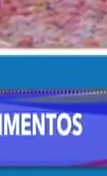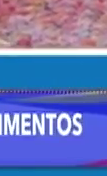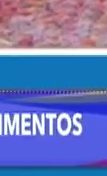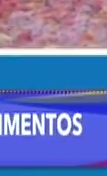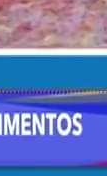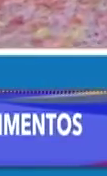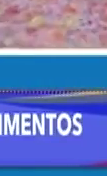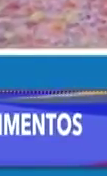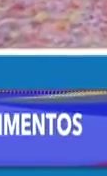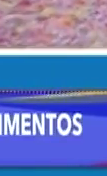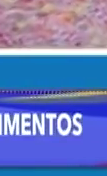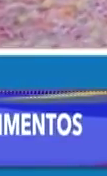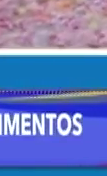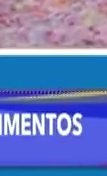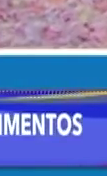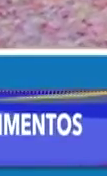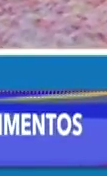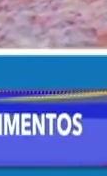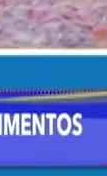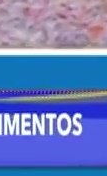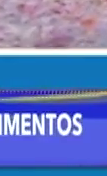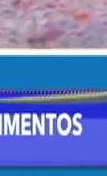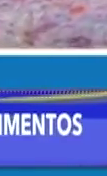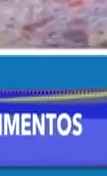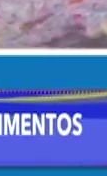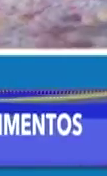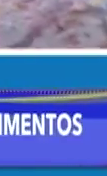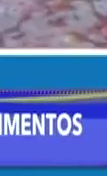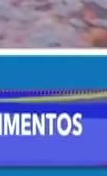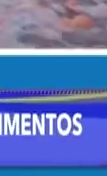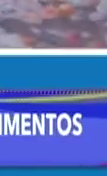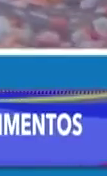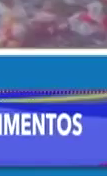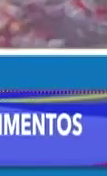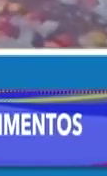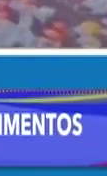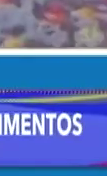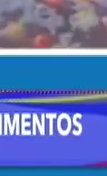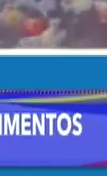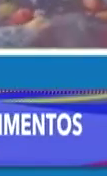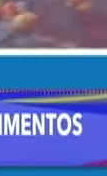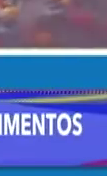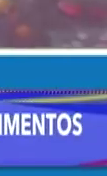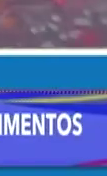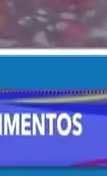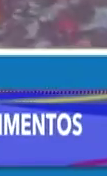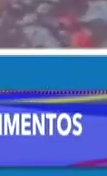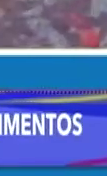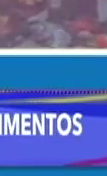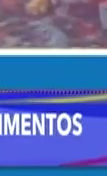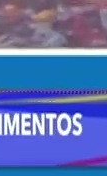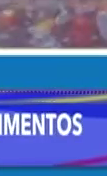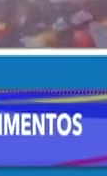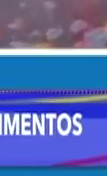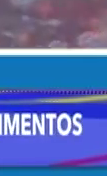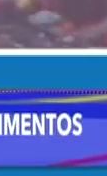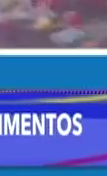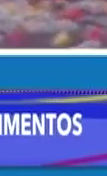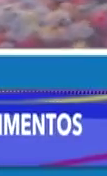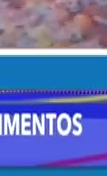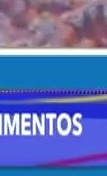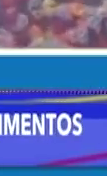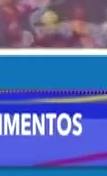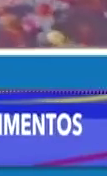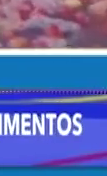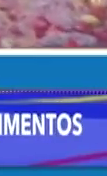de riqueza para distribuir la riqueza la creación de bienes y servicios para satisfacer las necesidades estamos claros los